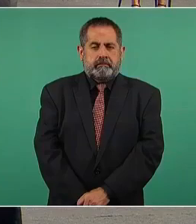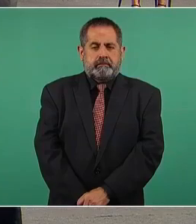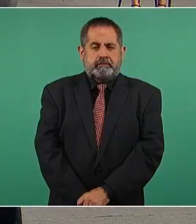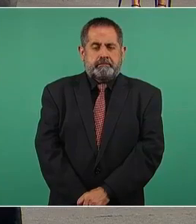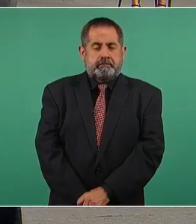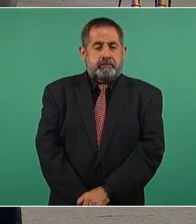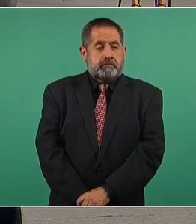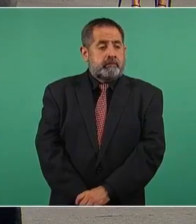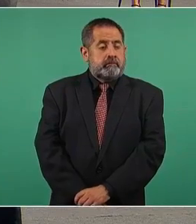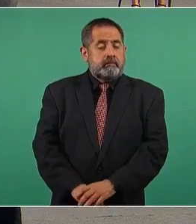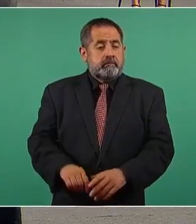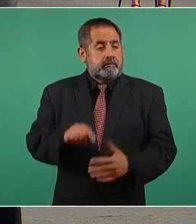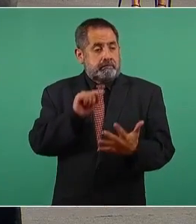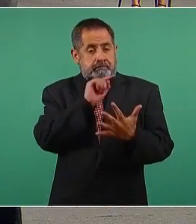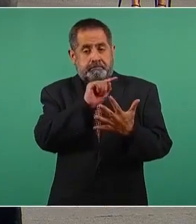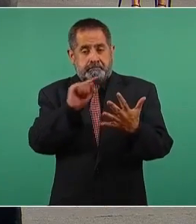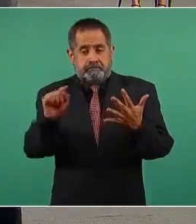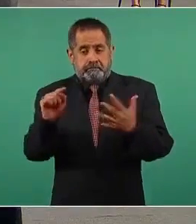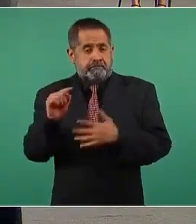al gobernador electo.